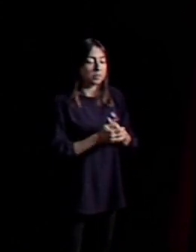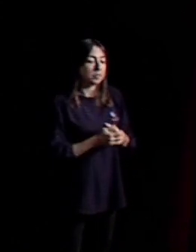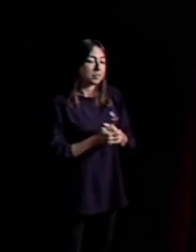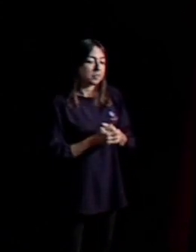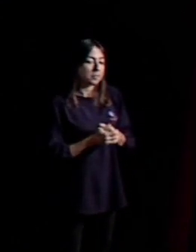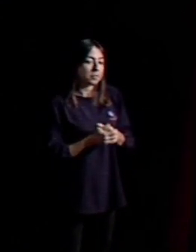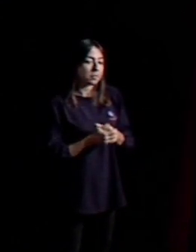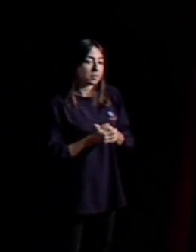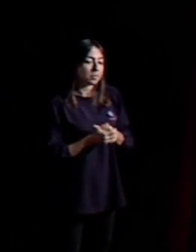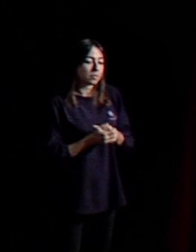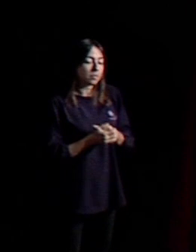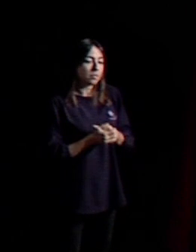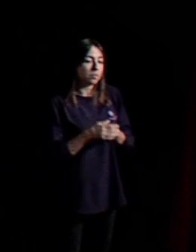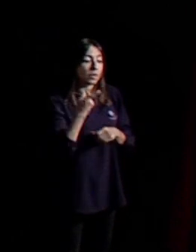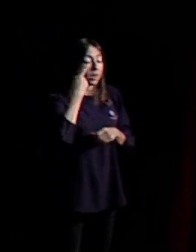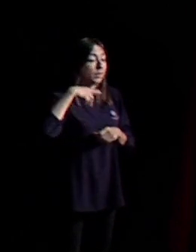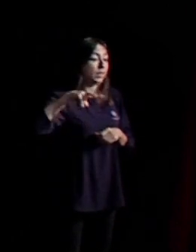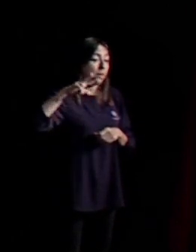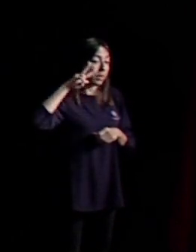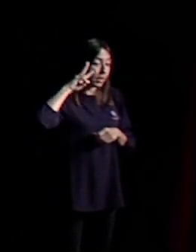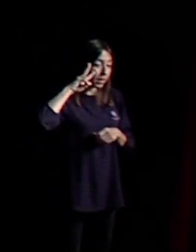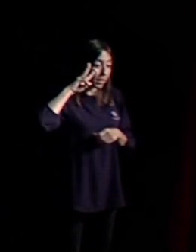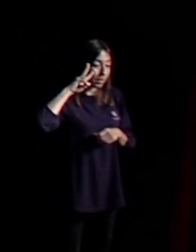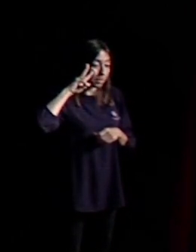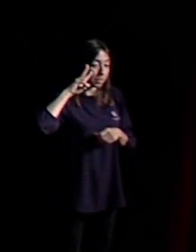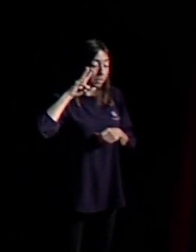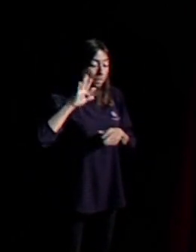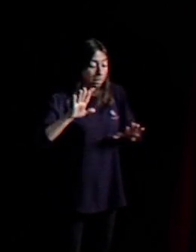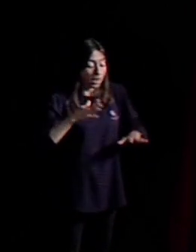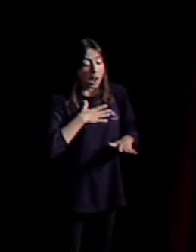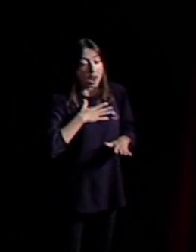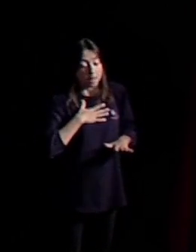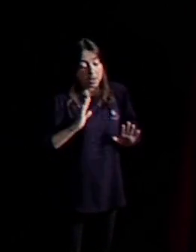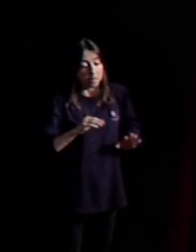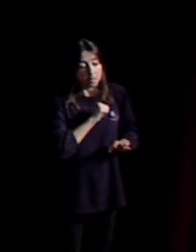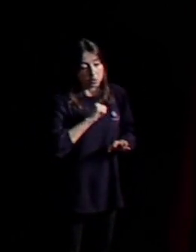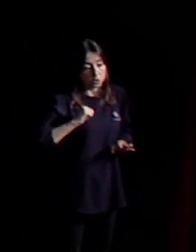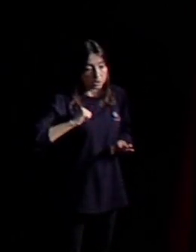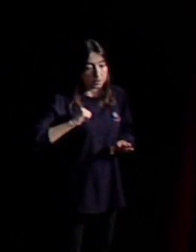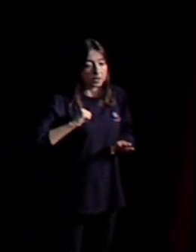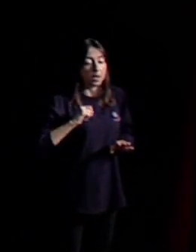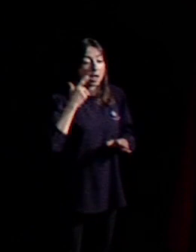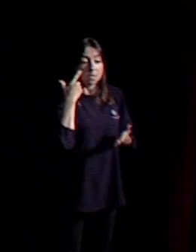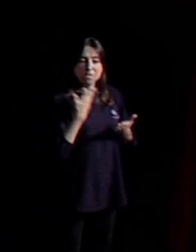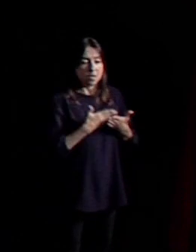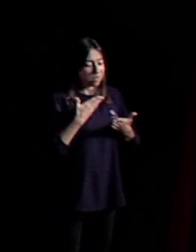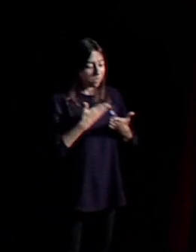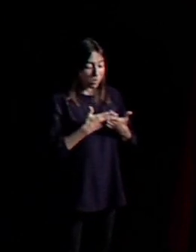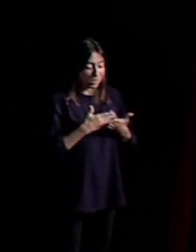¿no? La experiencia, al menos la mía, me demuestra día a